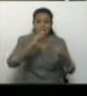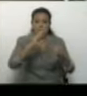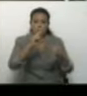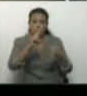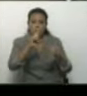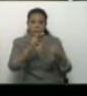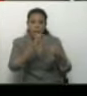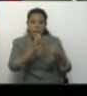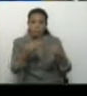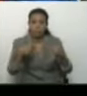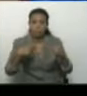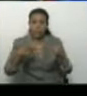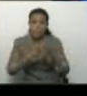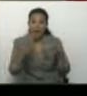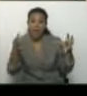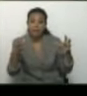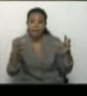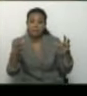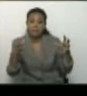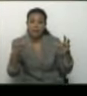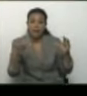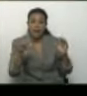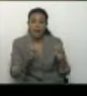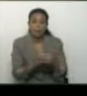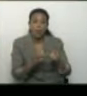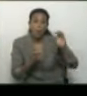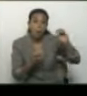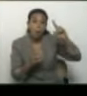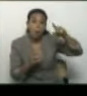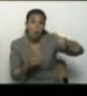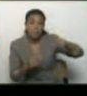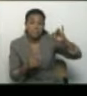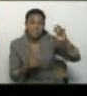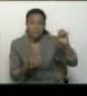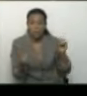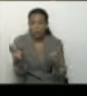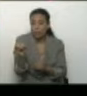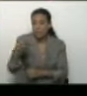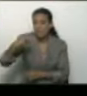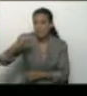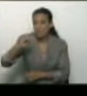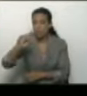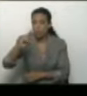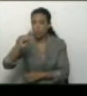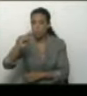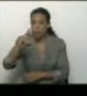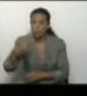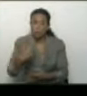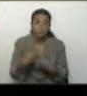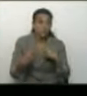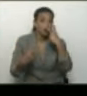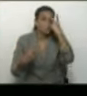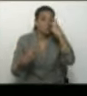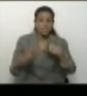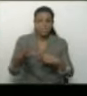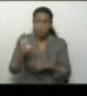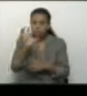De esta manera, las pelotas más grandes representan los átomos de oxígeno y las más pequeñitas las de hidrógeno. Correcto.